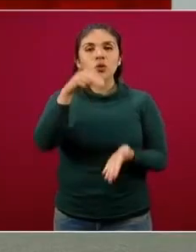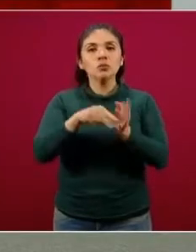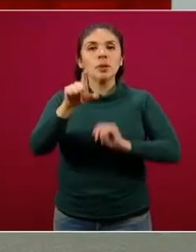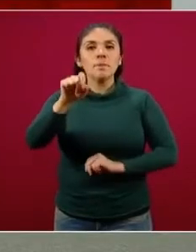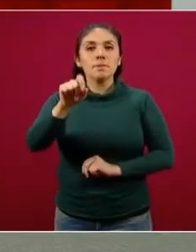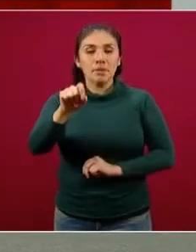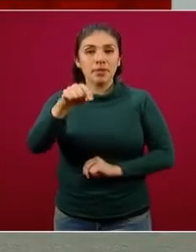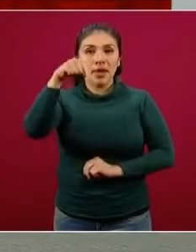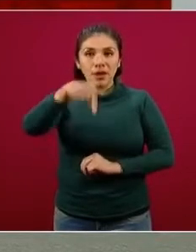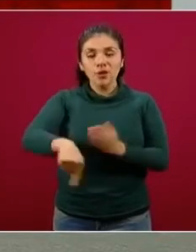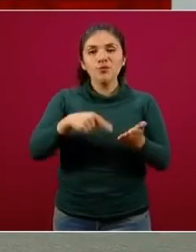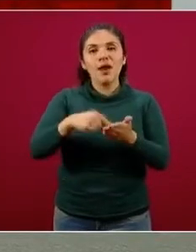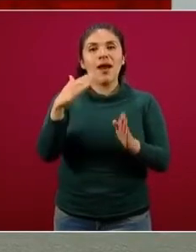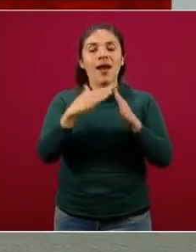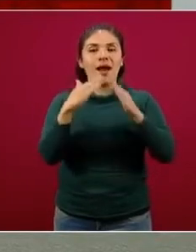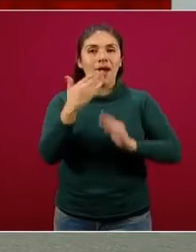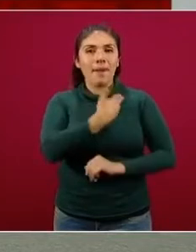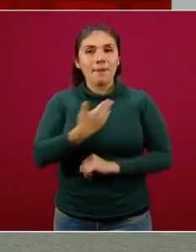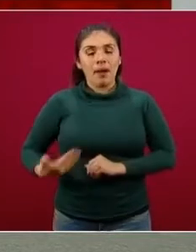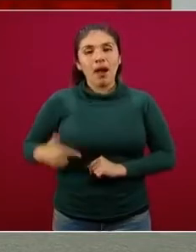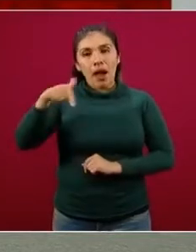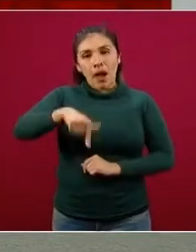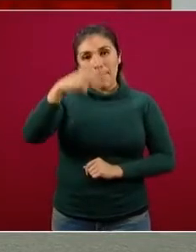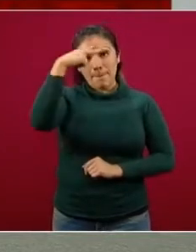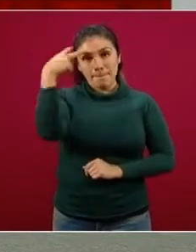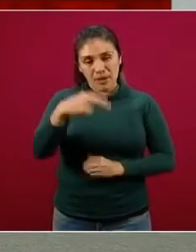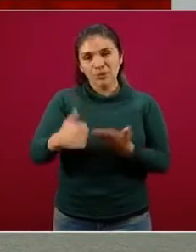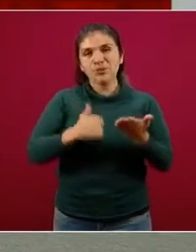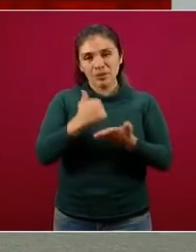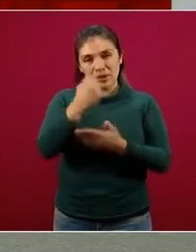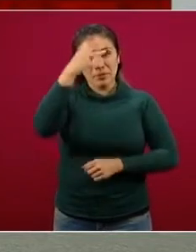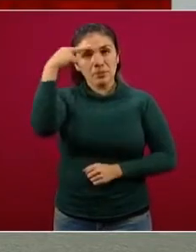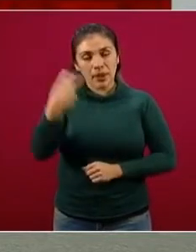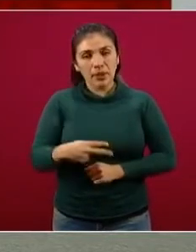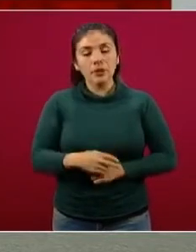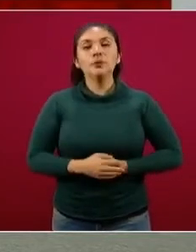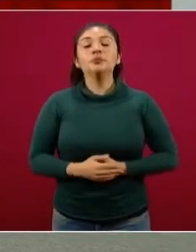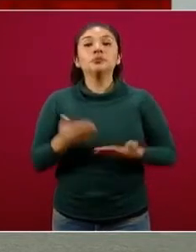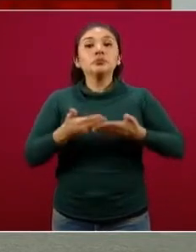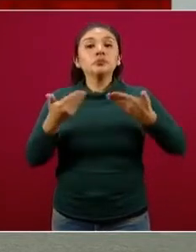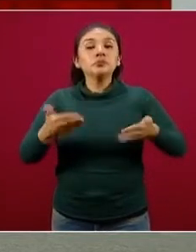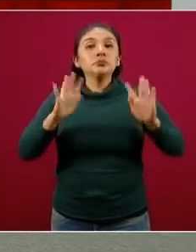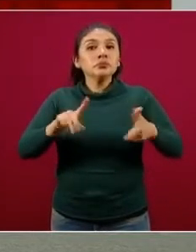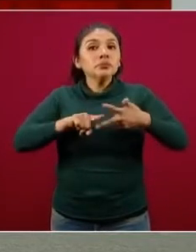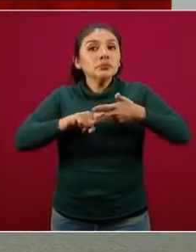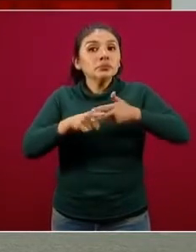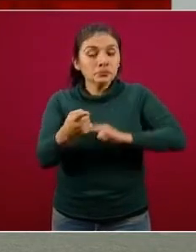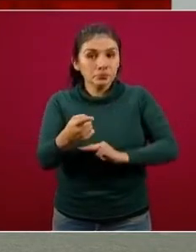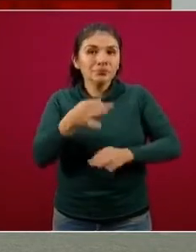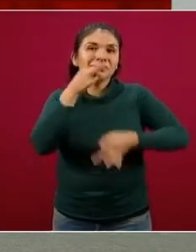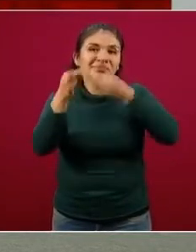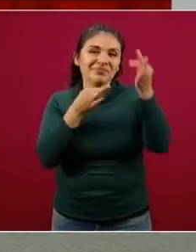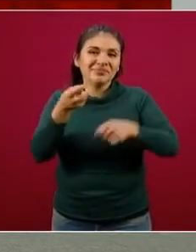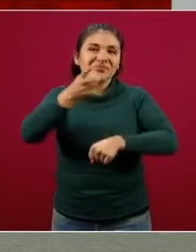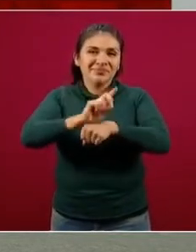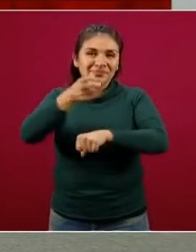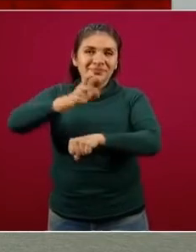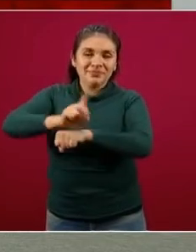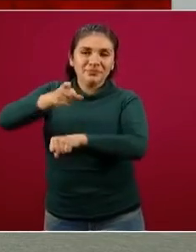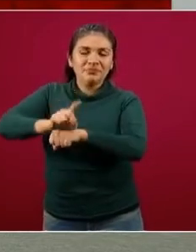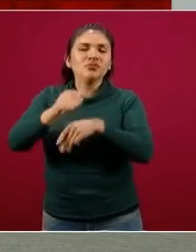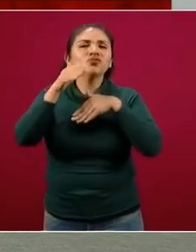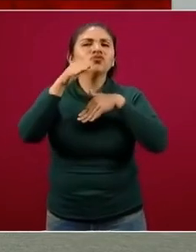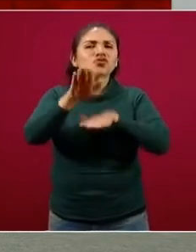2020. Estamos en el Palacio Nacional, en México, en la Ciudad de México, y vamos a iniciar la conferencia de prensa diaria sobre